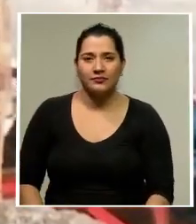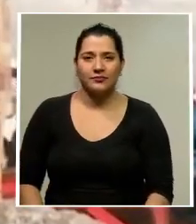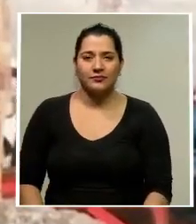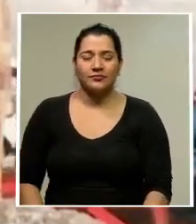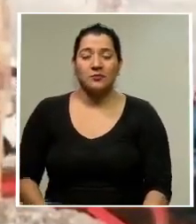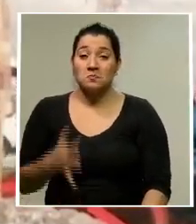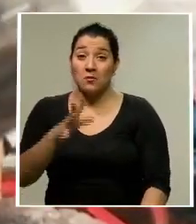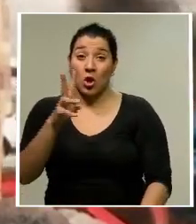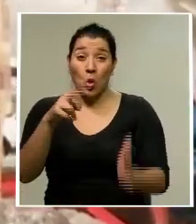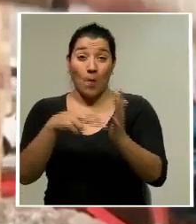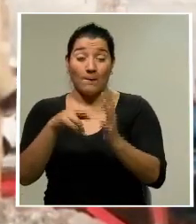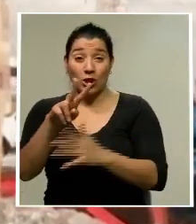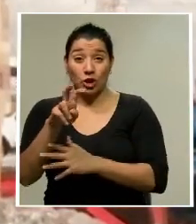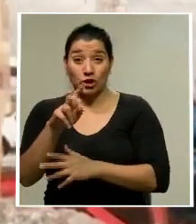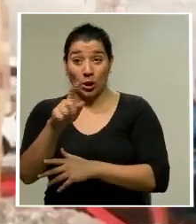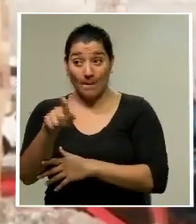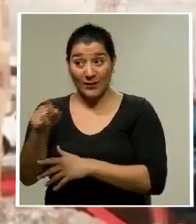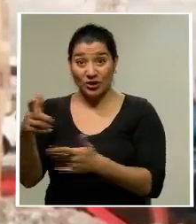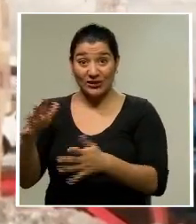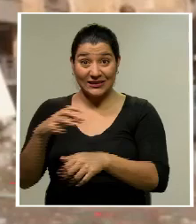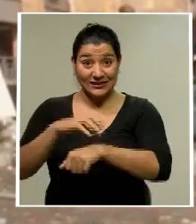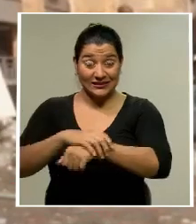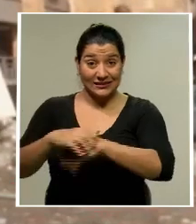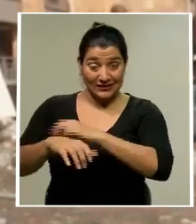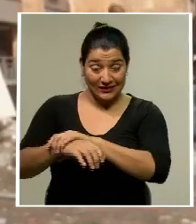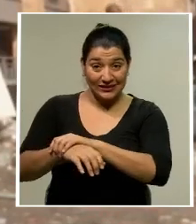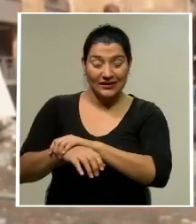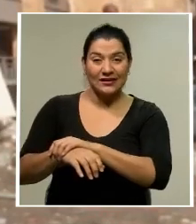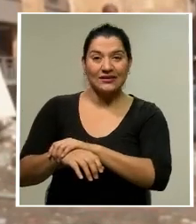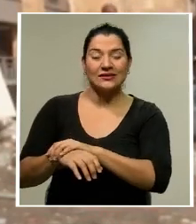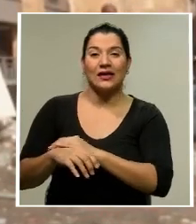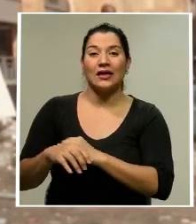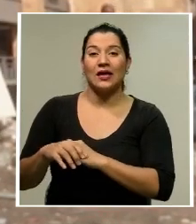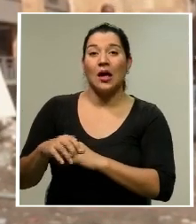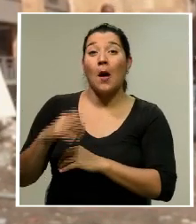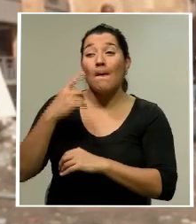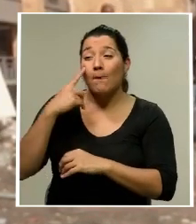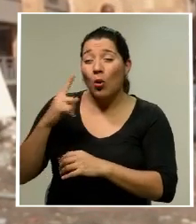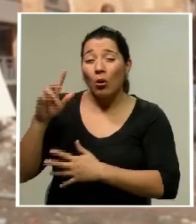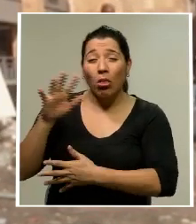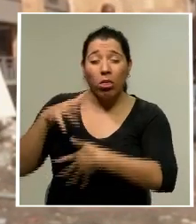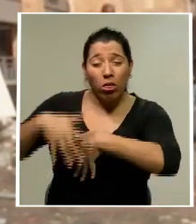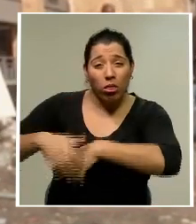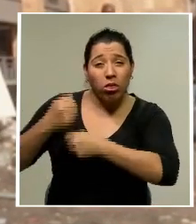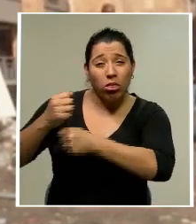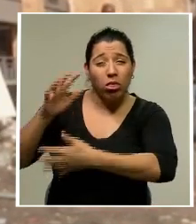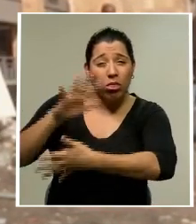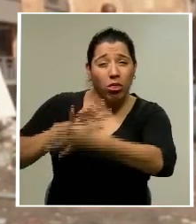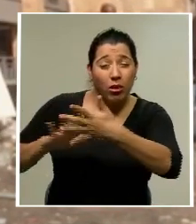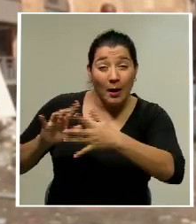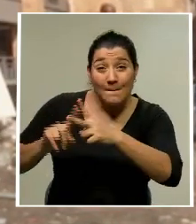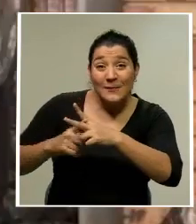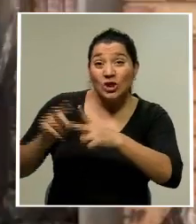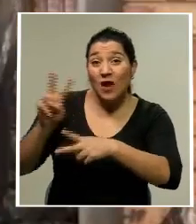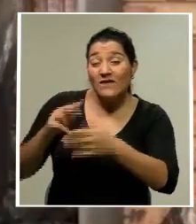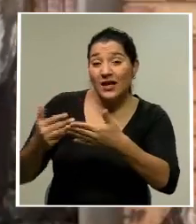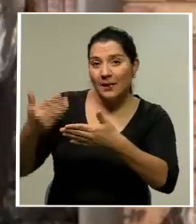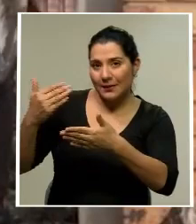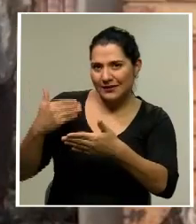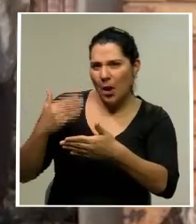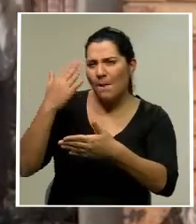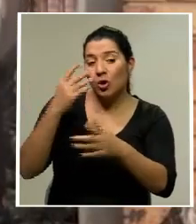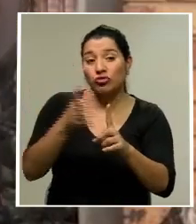Al menos 2.200 personas han sido arrestadas durante los incidentes que estallaron el viernes pasado, al día siguiente de la entrada en prisión